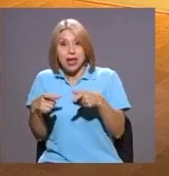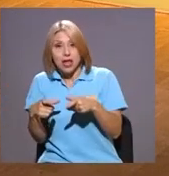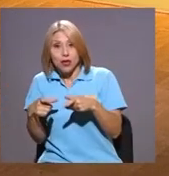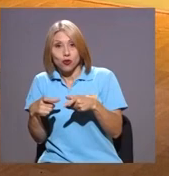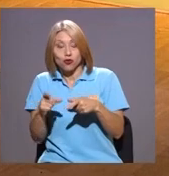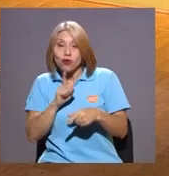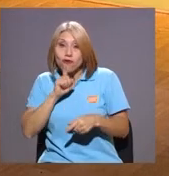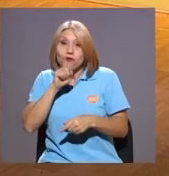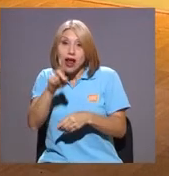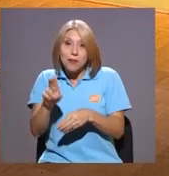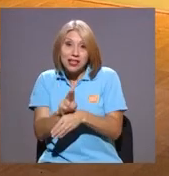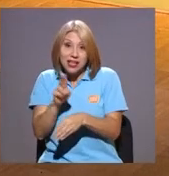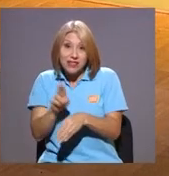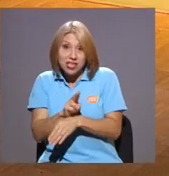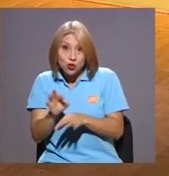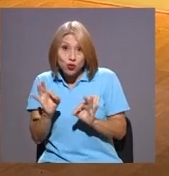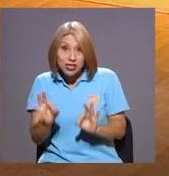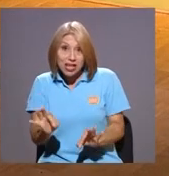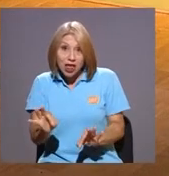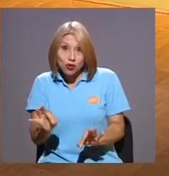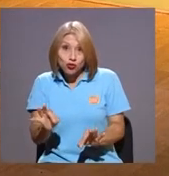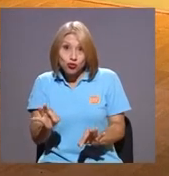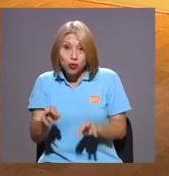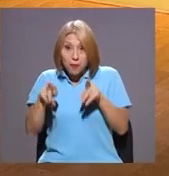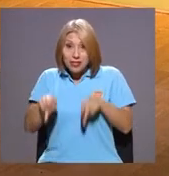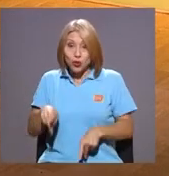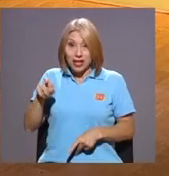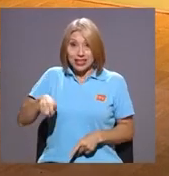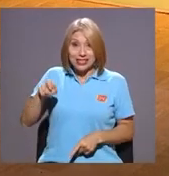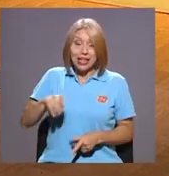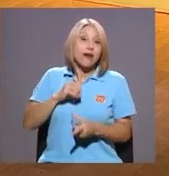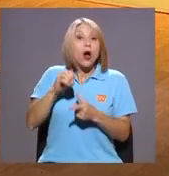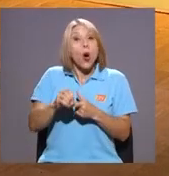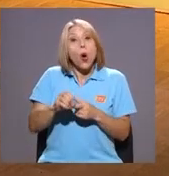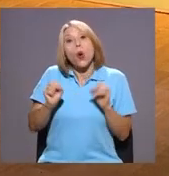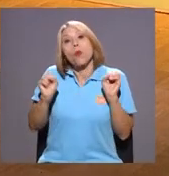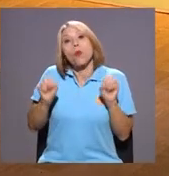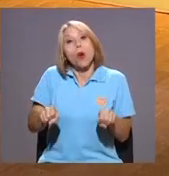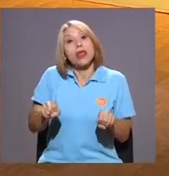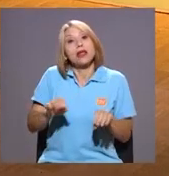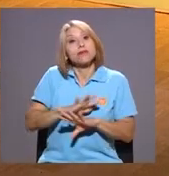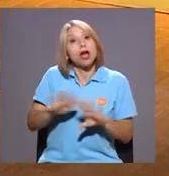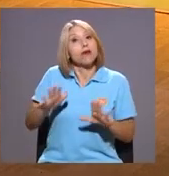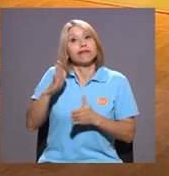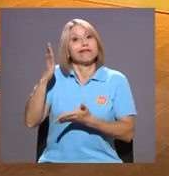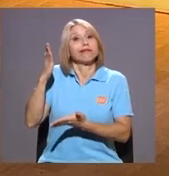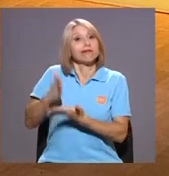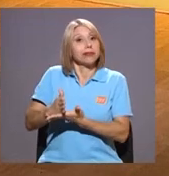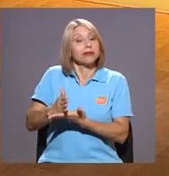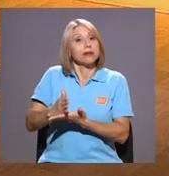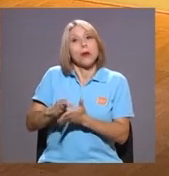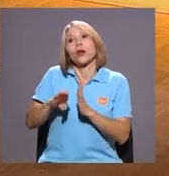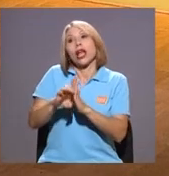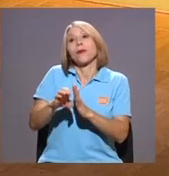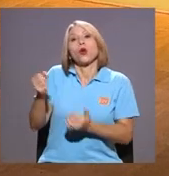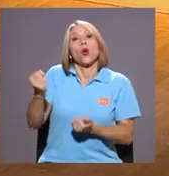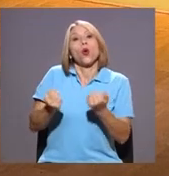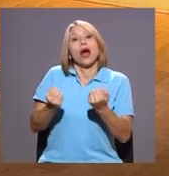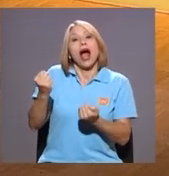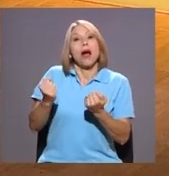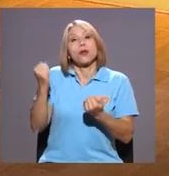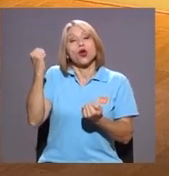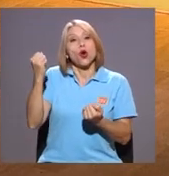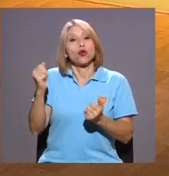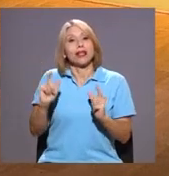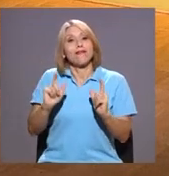utilizados realmente, que sea algo que las personas necesitaban o si era algo que podían eventualmente descartar, que se los llevara un camión de la basura, por ejemplo.